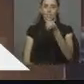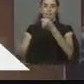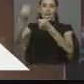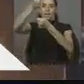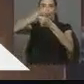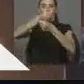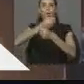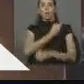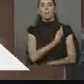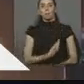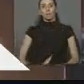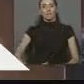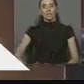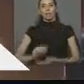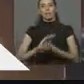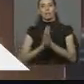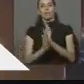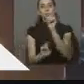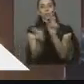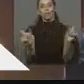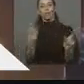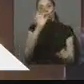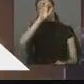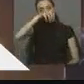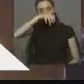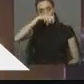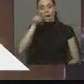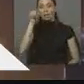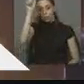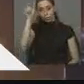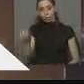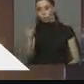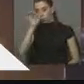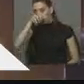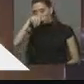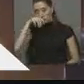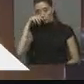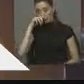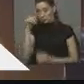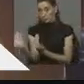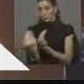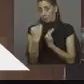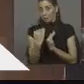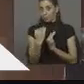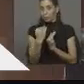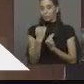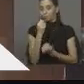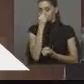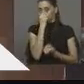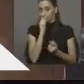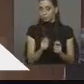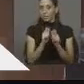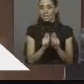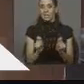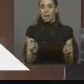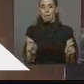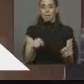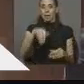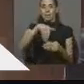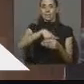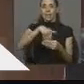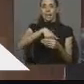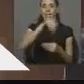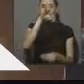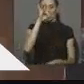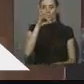los notarios. Y siendo notario me apoyó en las campañas electorales